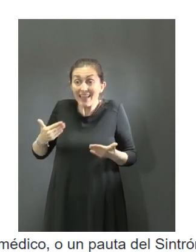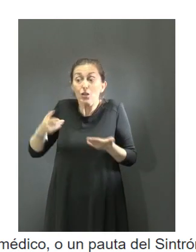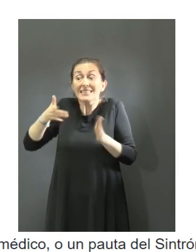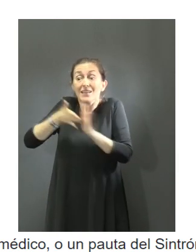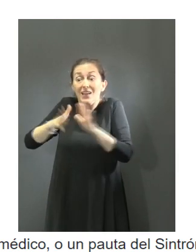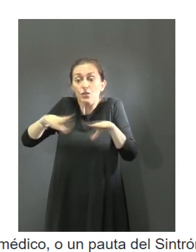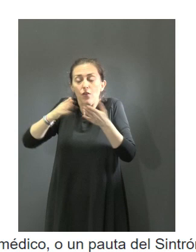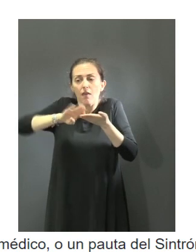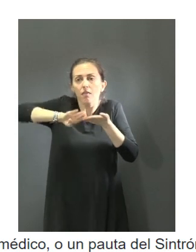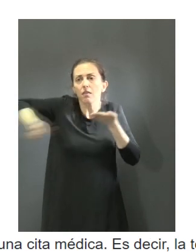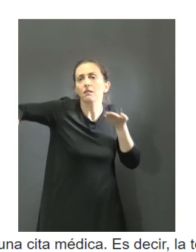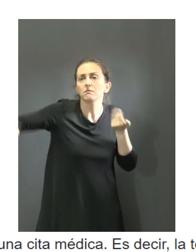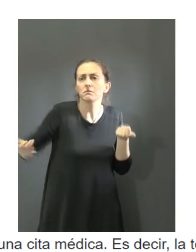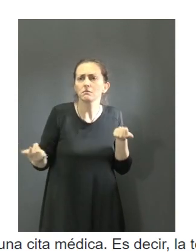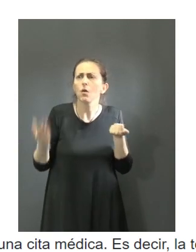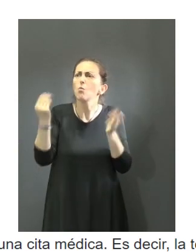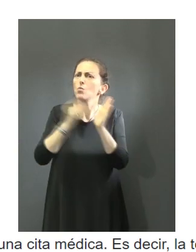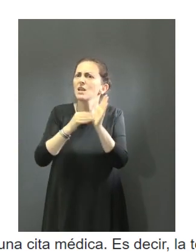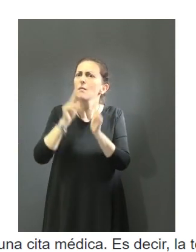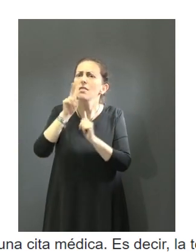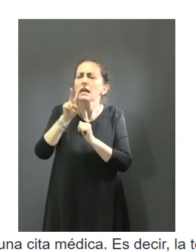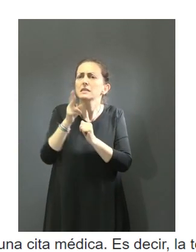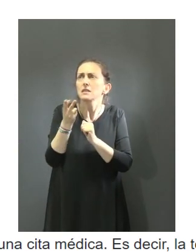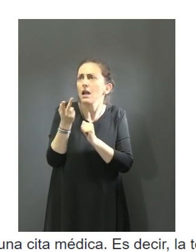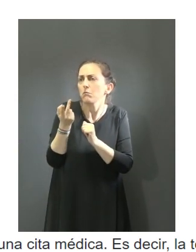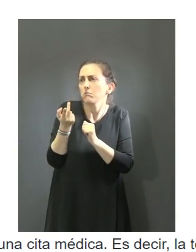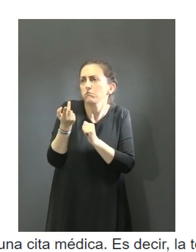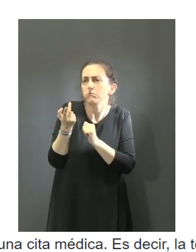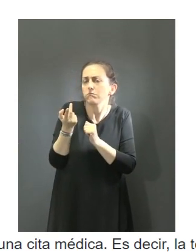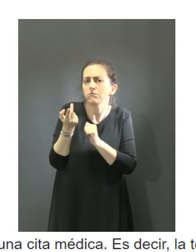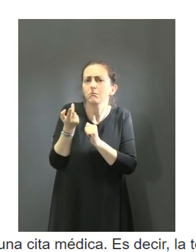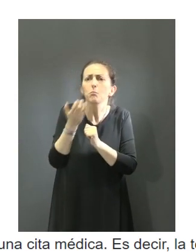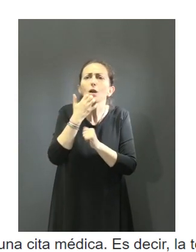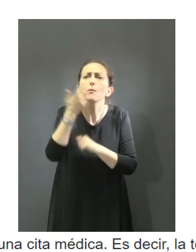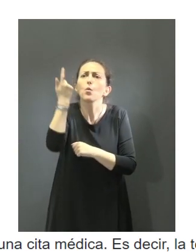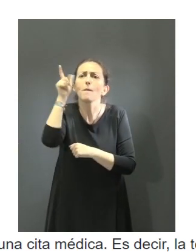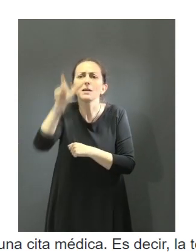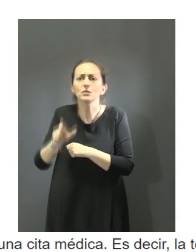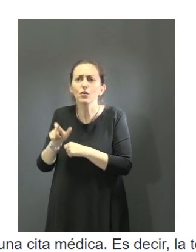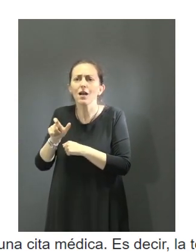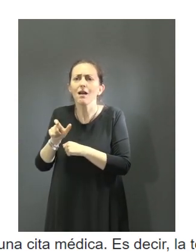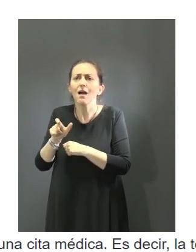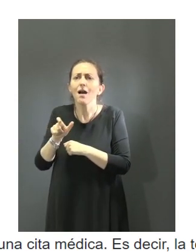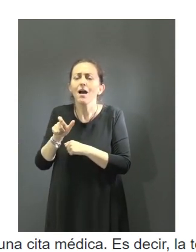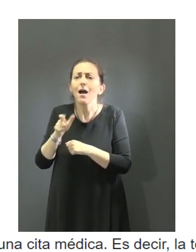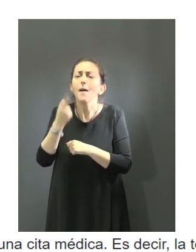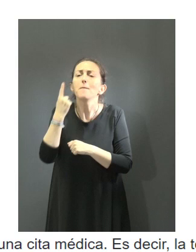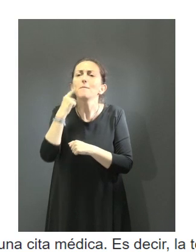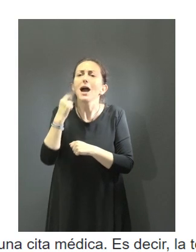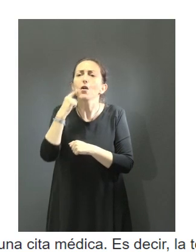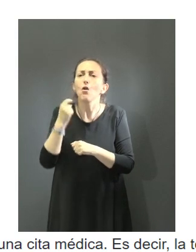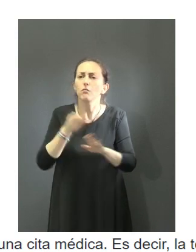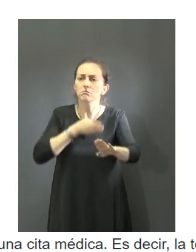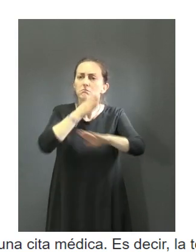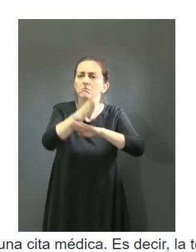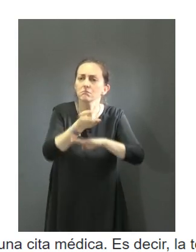de la sociedad. ¿Cuántas veces hemos visto un escenario en el que una persona va a hacer un ingreso